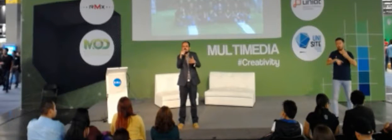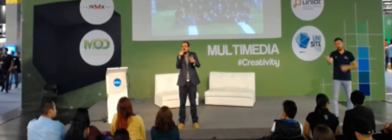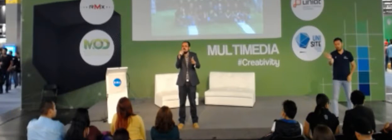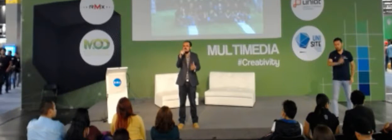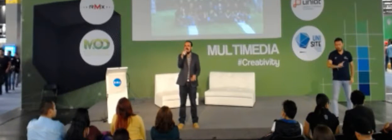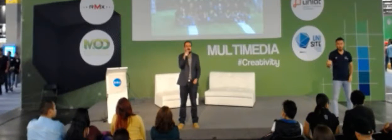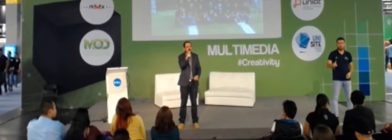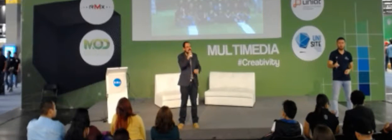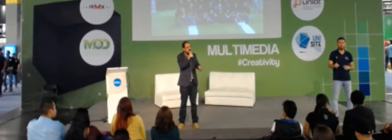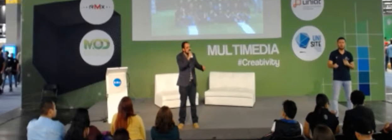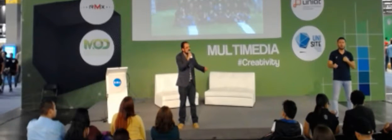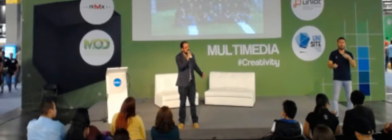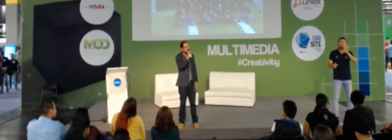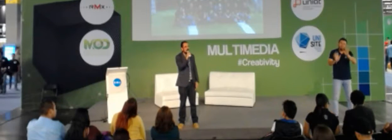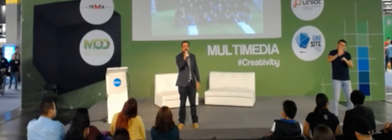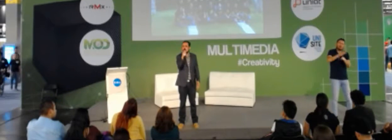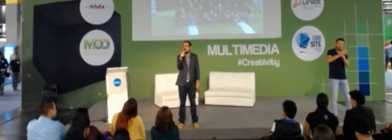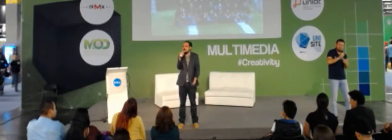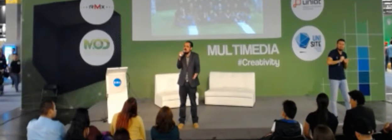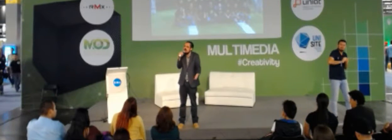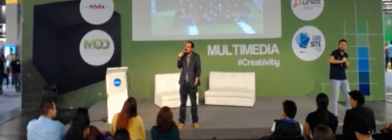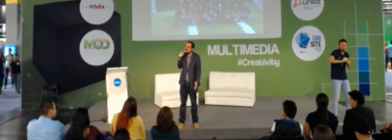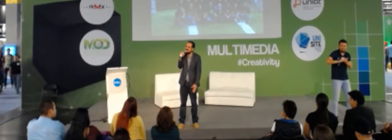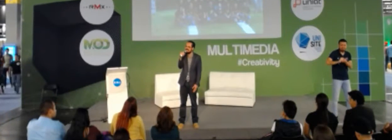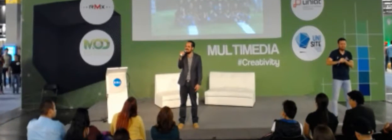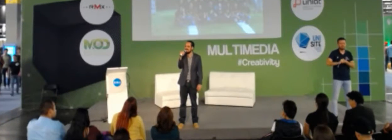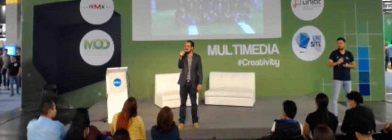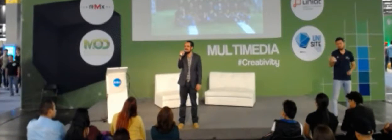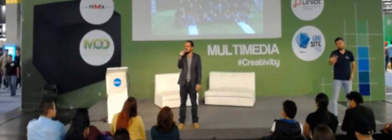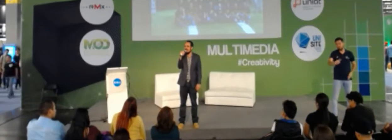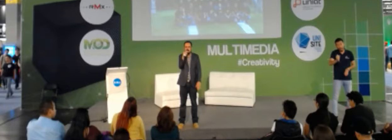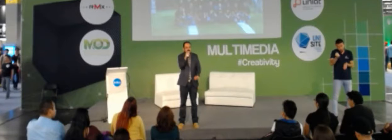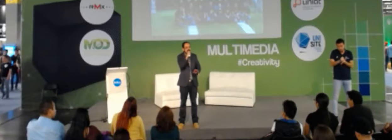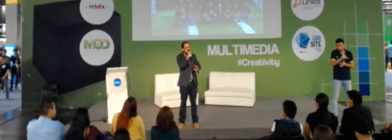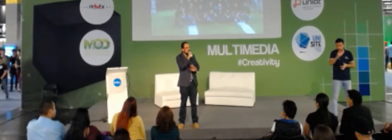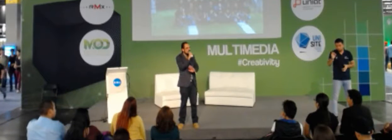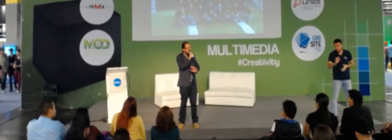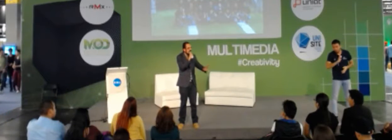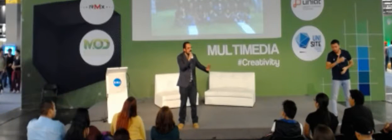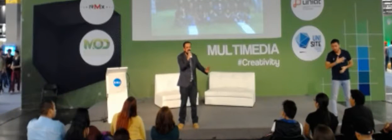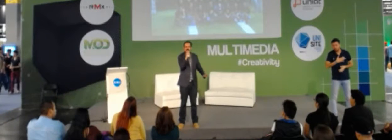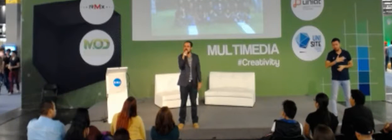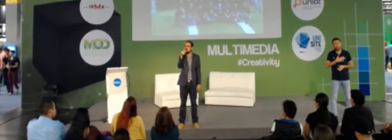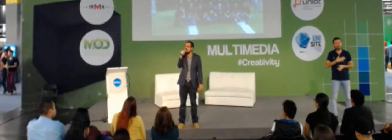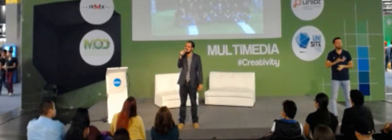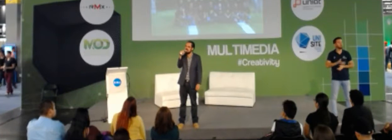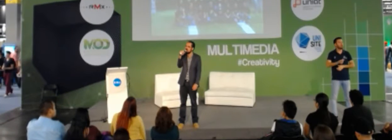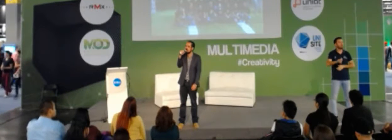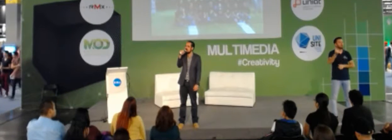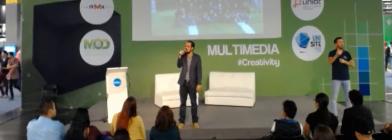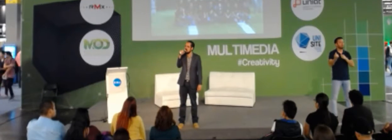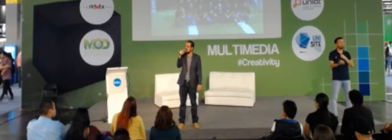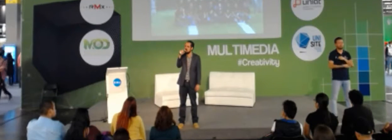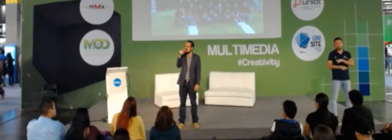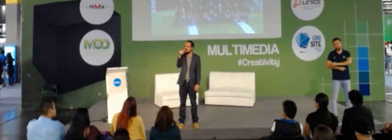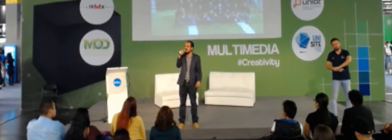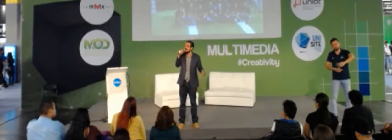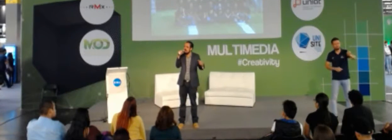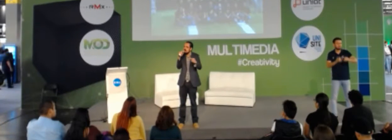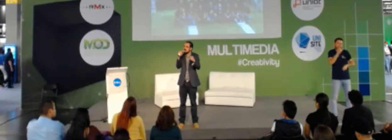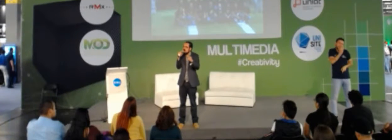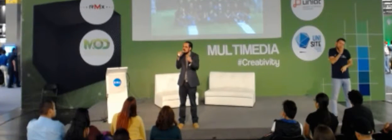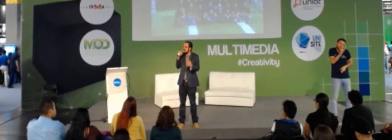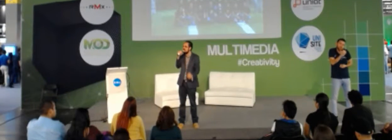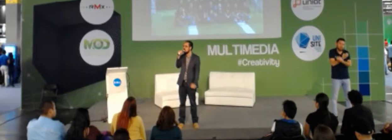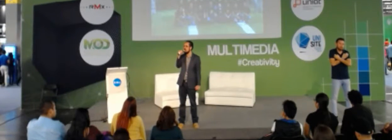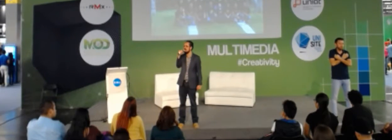más o menos lo hablo, más o menos lo escribo. No, pero no lo hablas. Entonces, automáticamente no tienes derecho a la educación. Y entramos